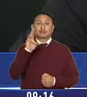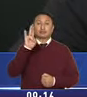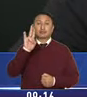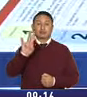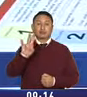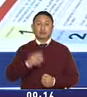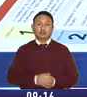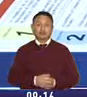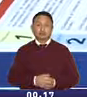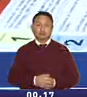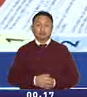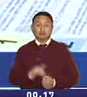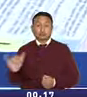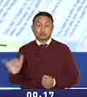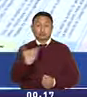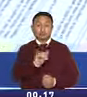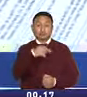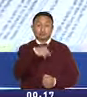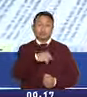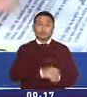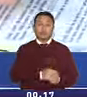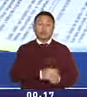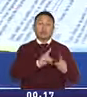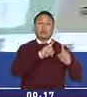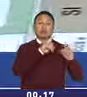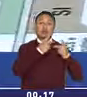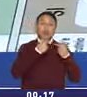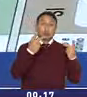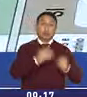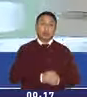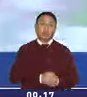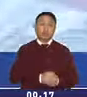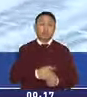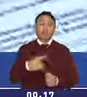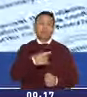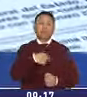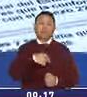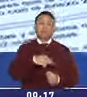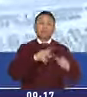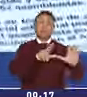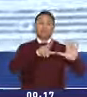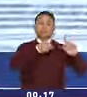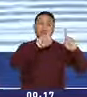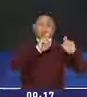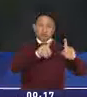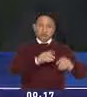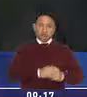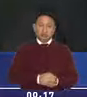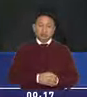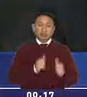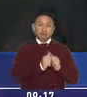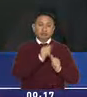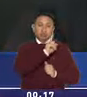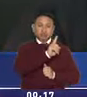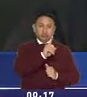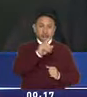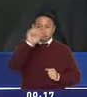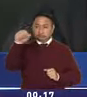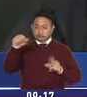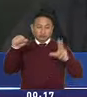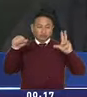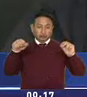que se eligen. Similar mecanismo se aplica para la consulta popular, que contempla ocho preguntas. Cada pregunta tiene sus